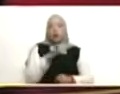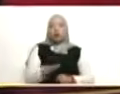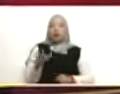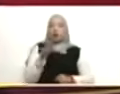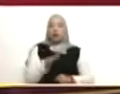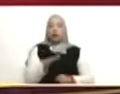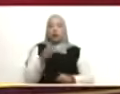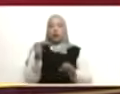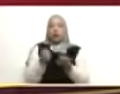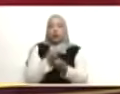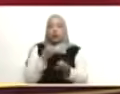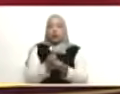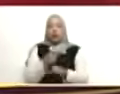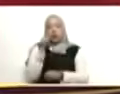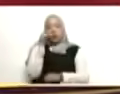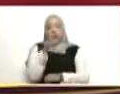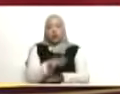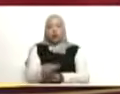además,